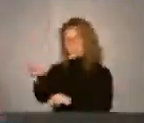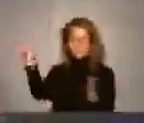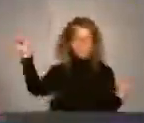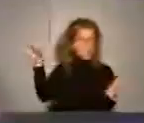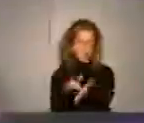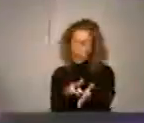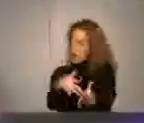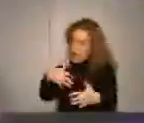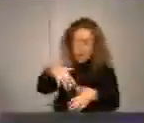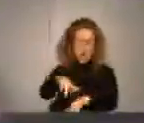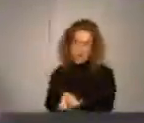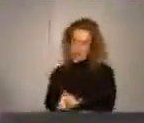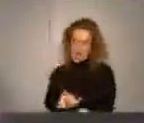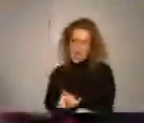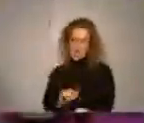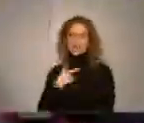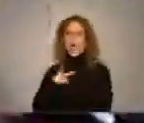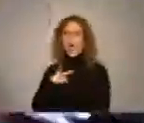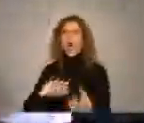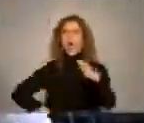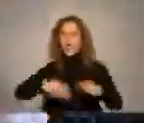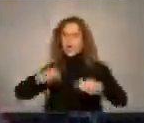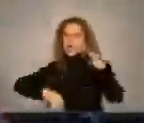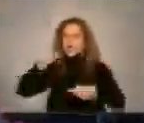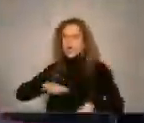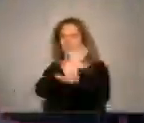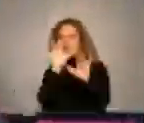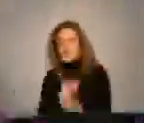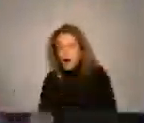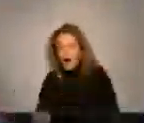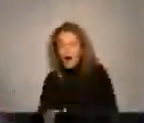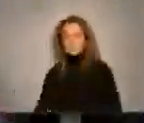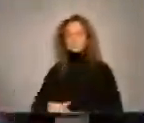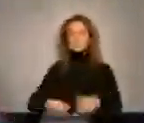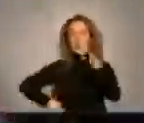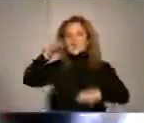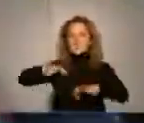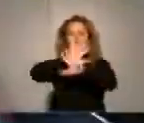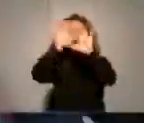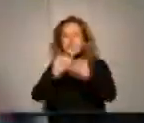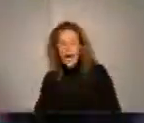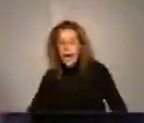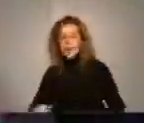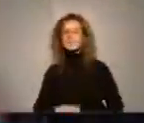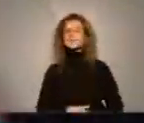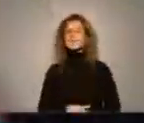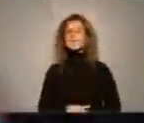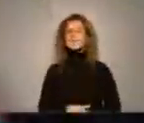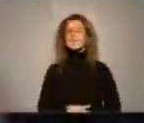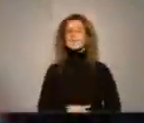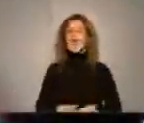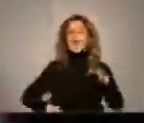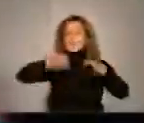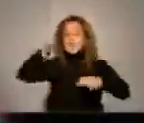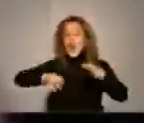te tranca ni el juicio final, ni el juicio final, ni